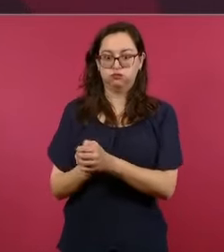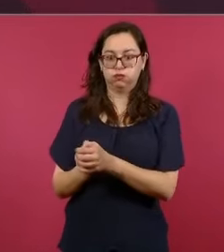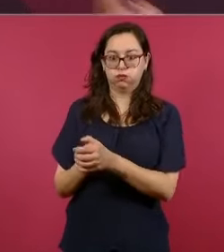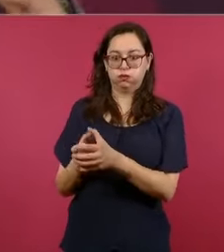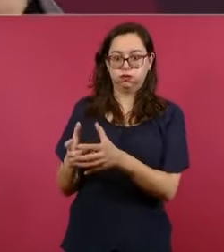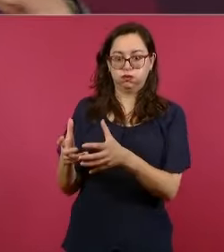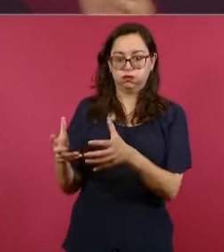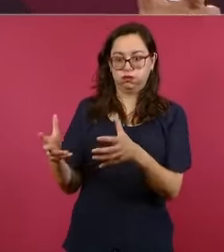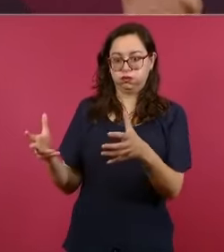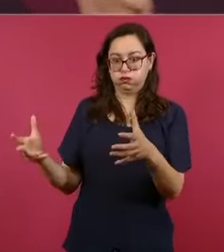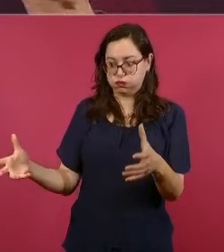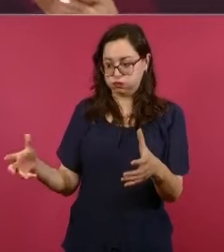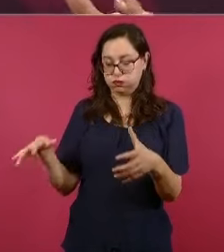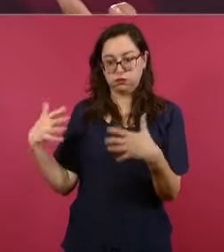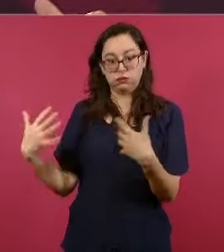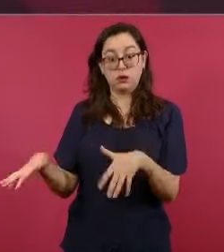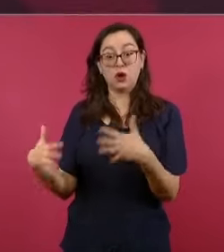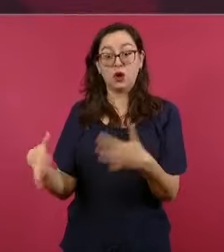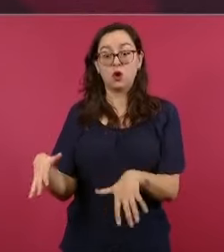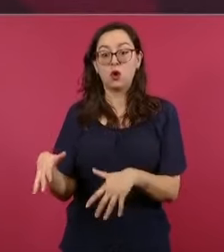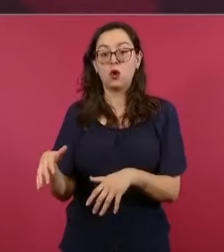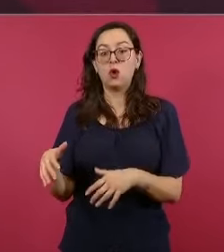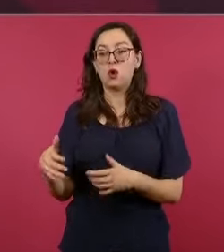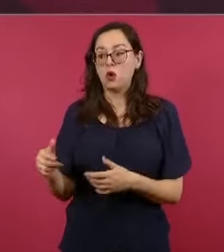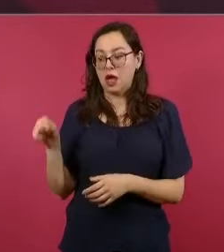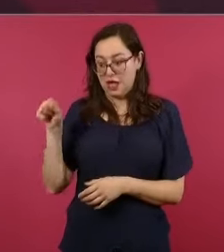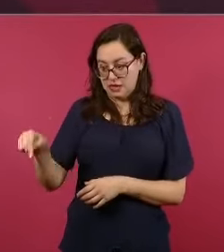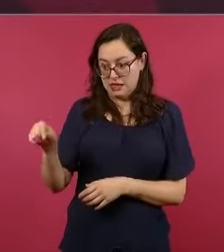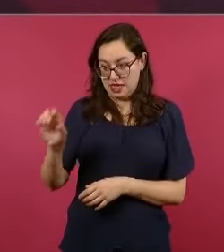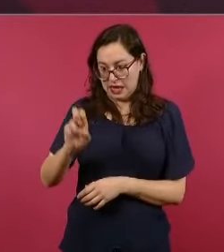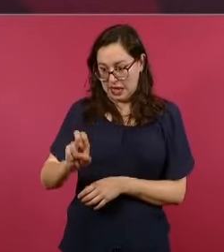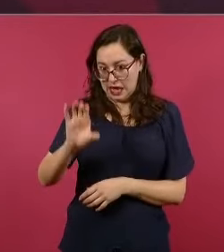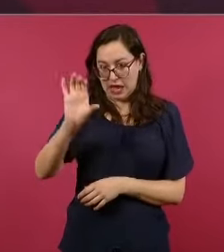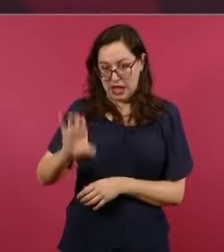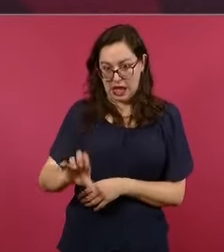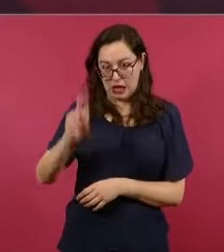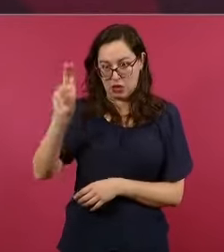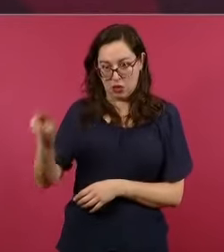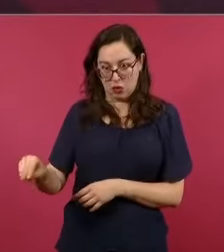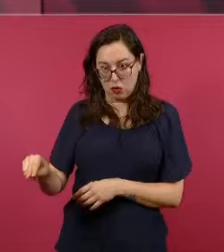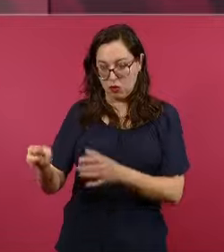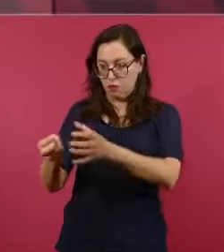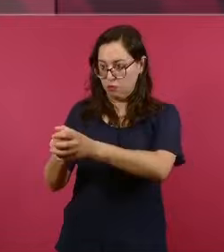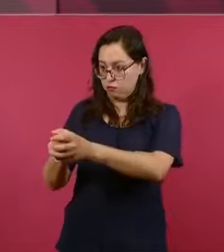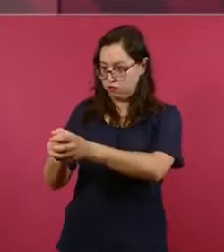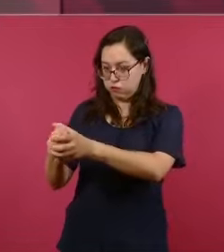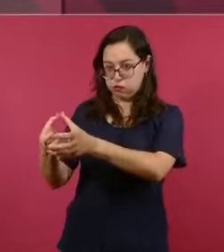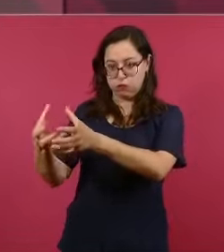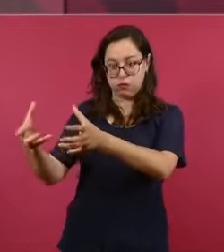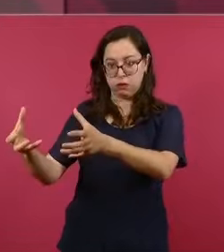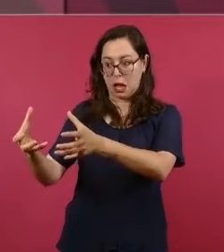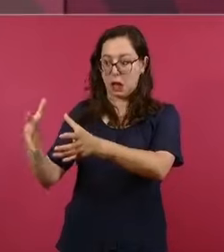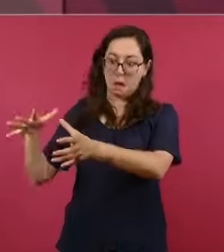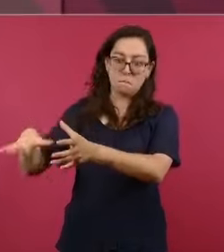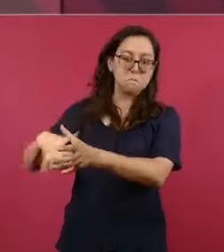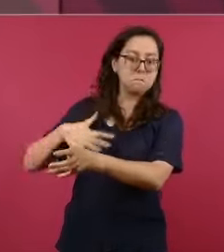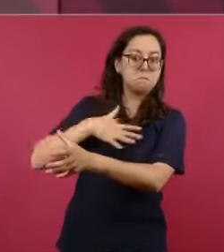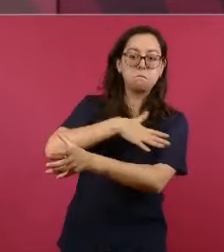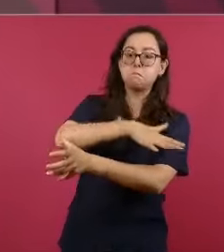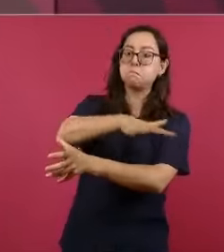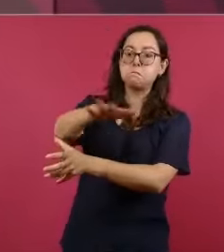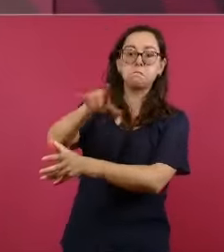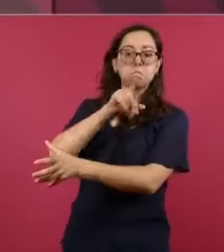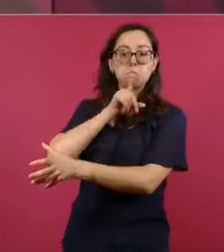el sureste no crecía y el único eh lugar donde había crecimiento